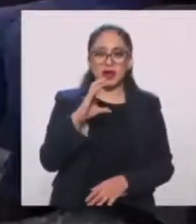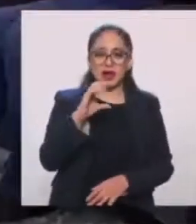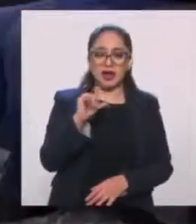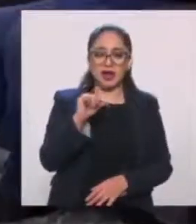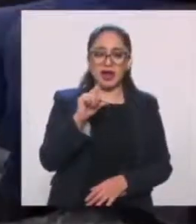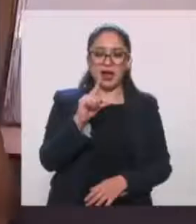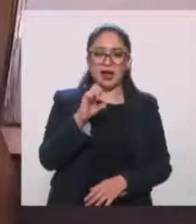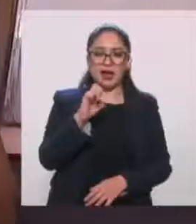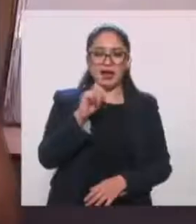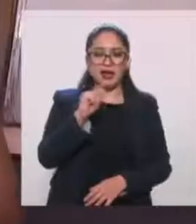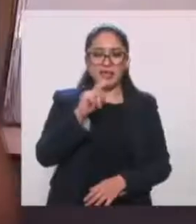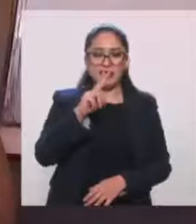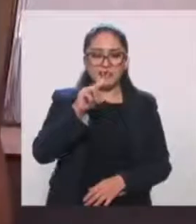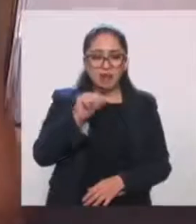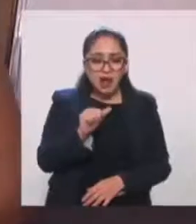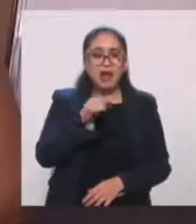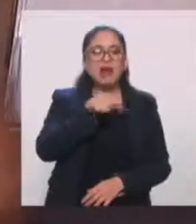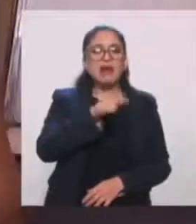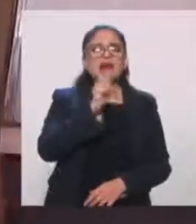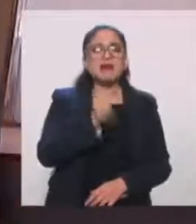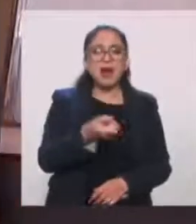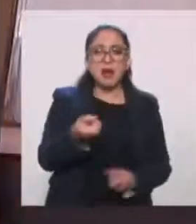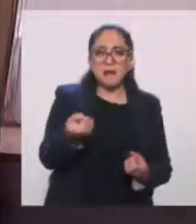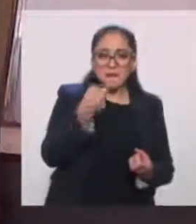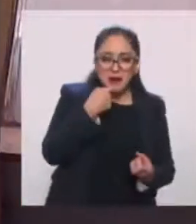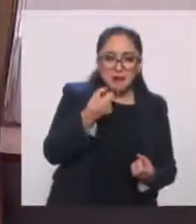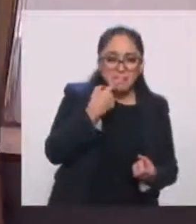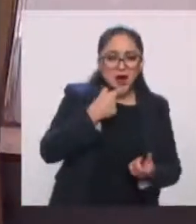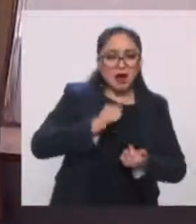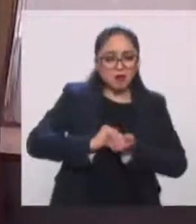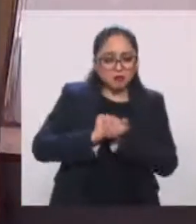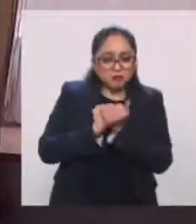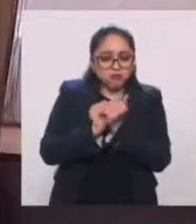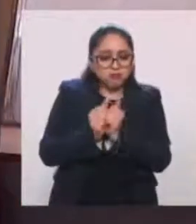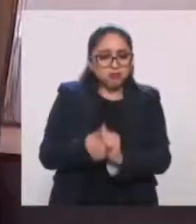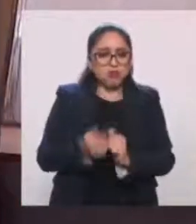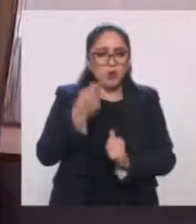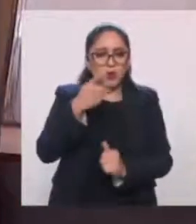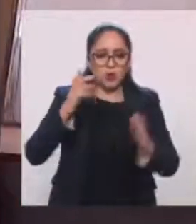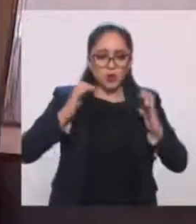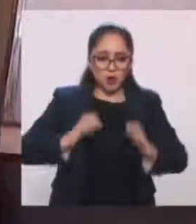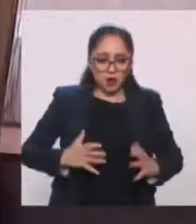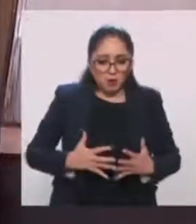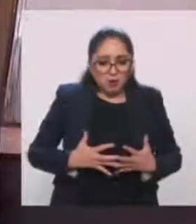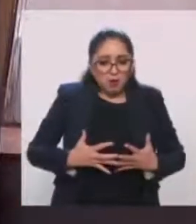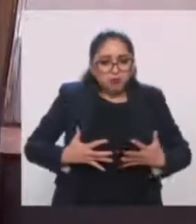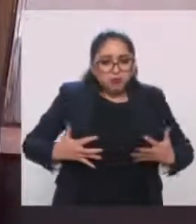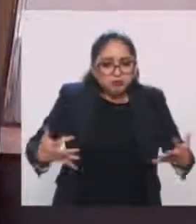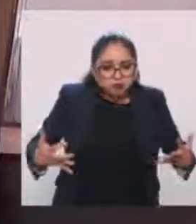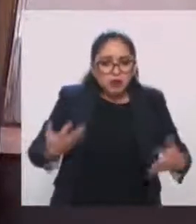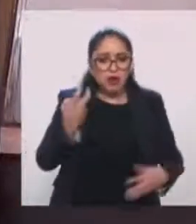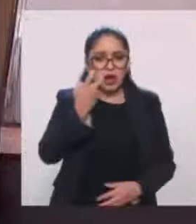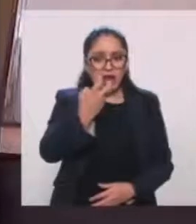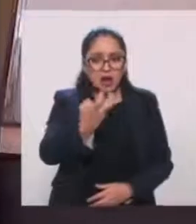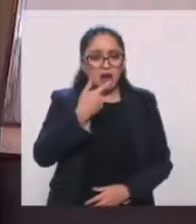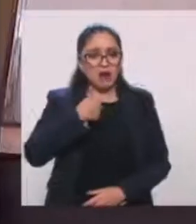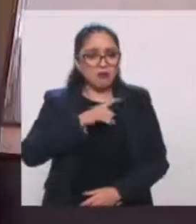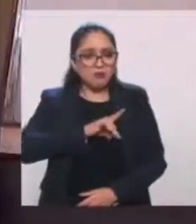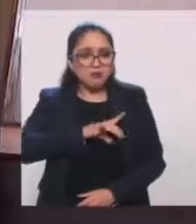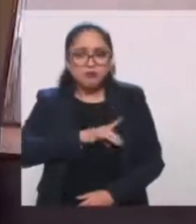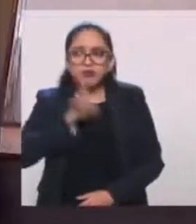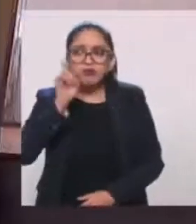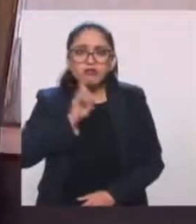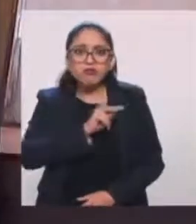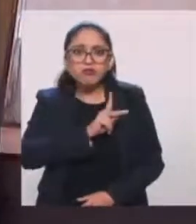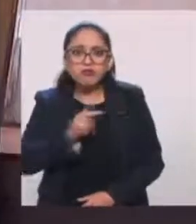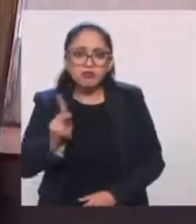entonces me empecé yo a llenar de grasa por todas partes, porque también eso es a lo que le tememos las mujeres, pero a mí no me interesó, lo único